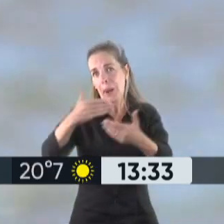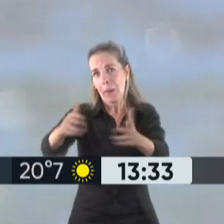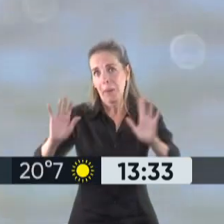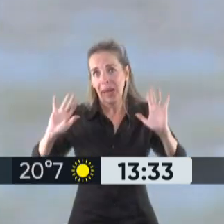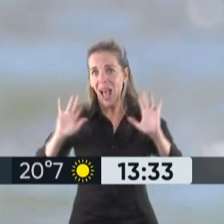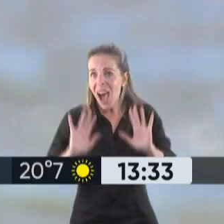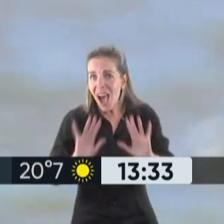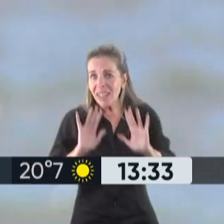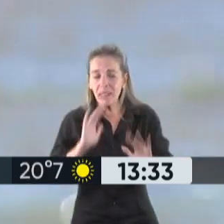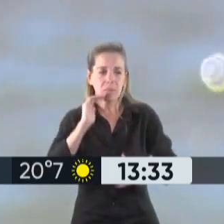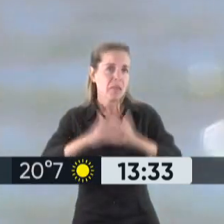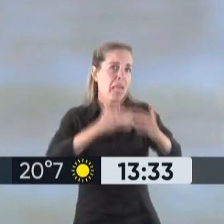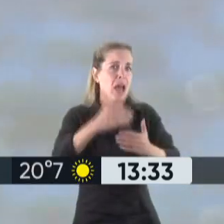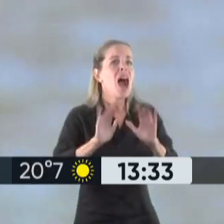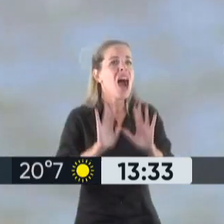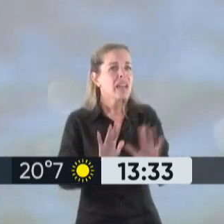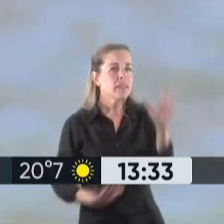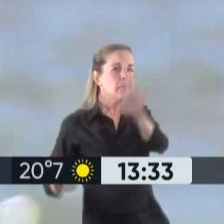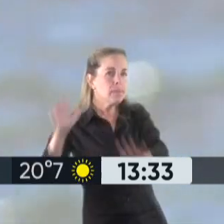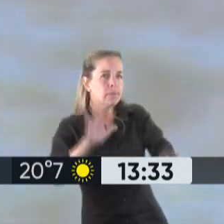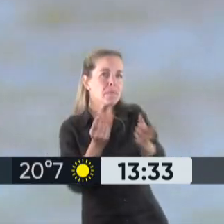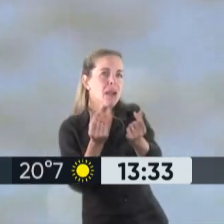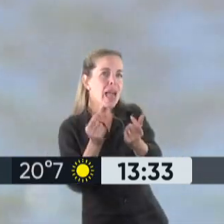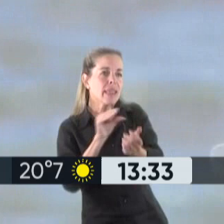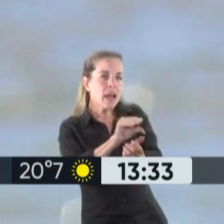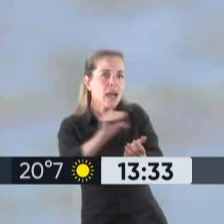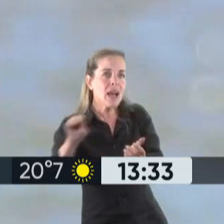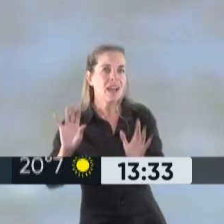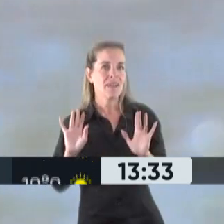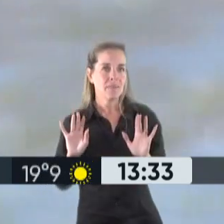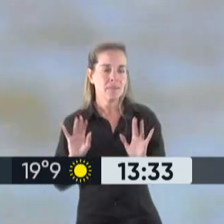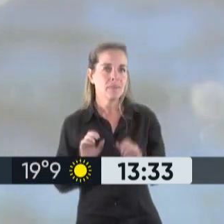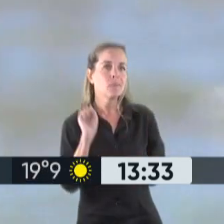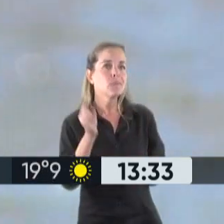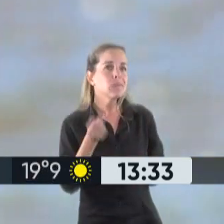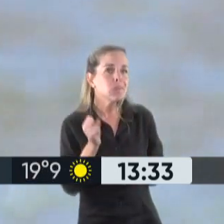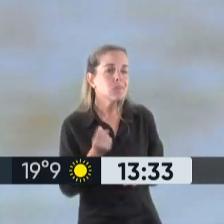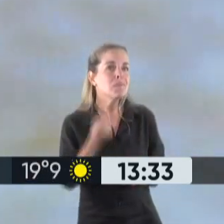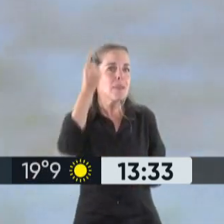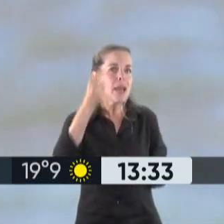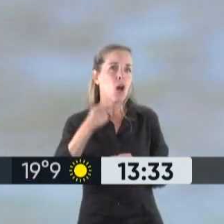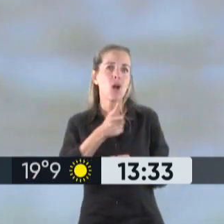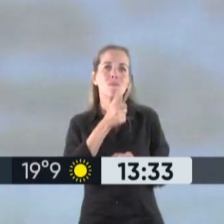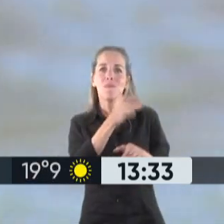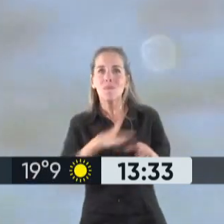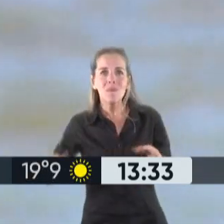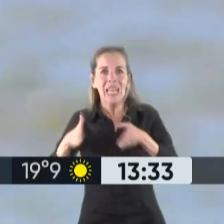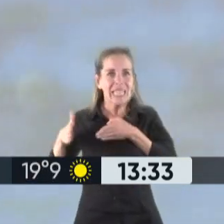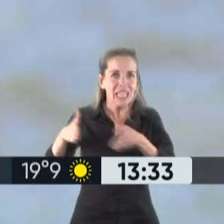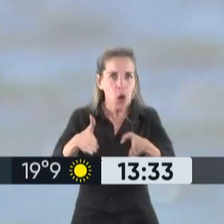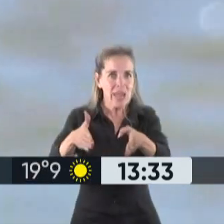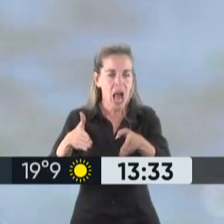Así se desarrolla, así se distribuye. Lo hicimos con la hidrovía, que para nosotros es muy